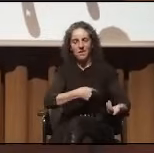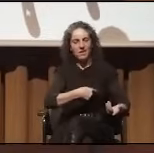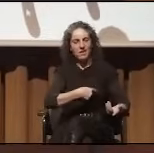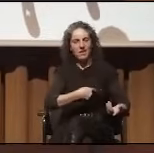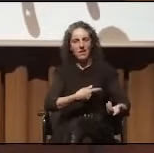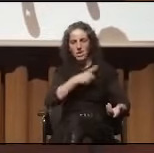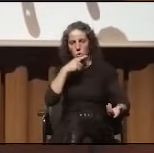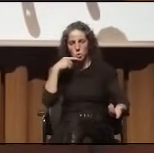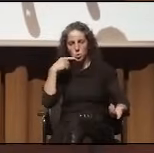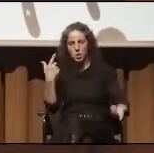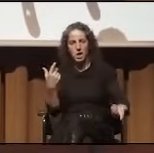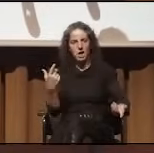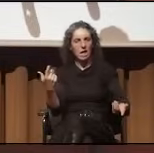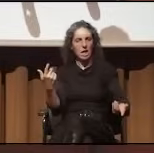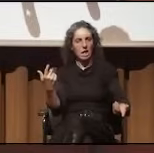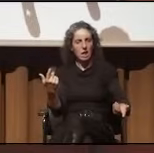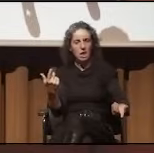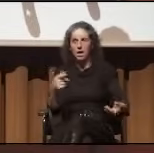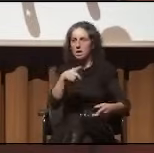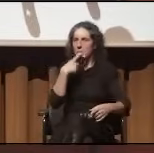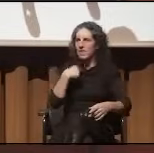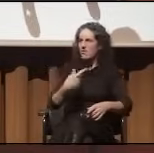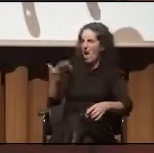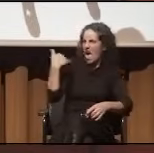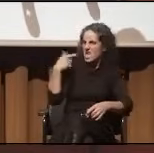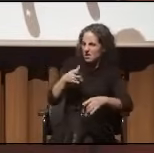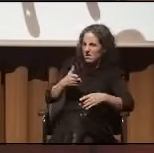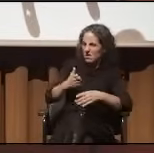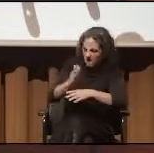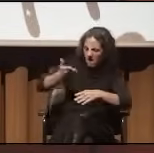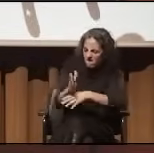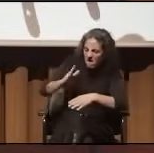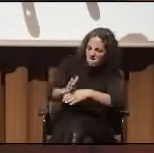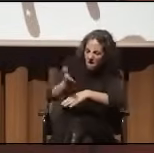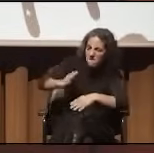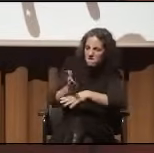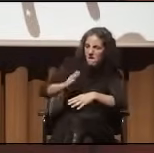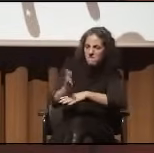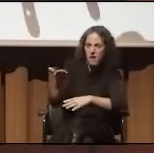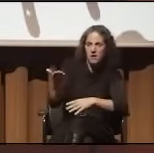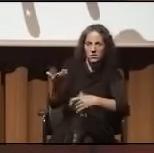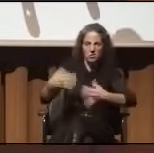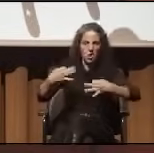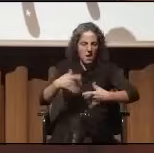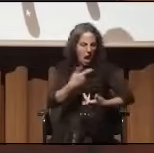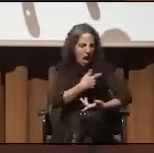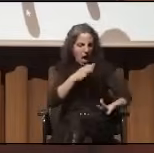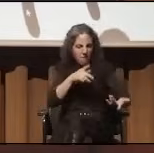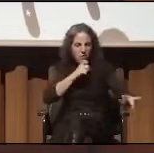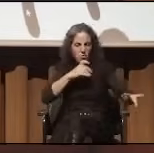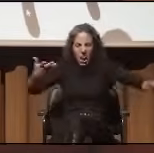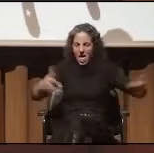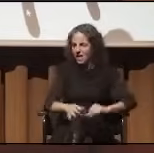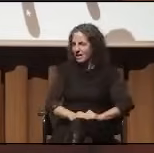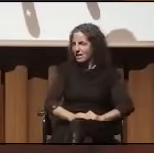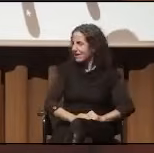con la cerradora y eres zurdo y te has hecho un esbronement? Dijo, ostras, es verdad. Pero lo que te quería